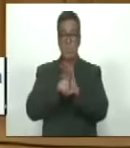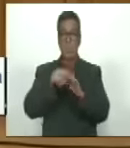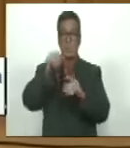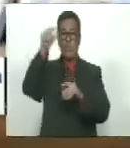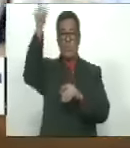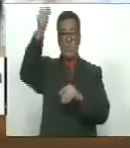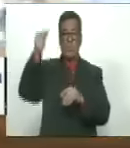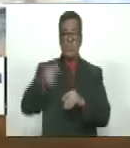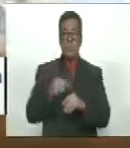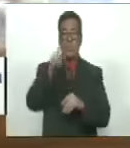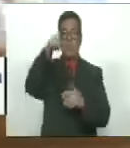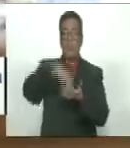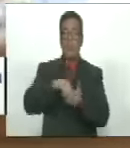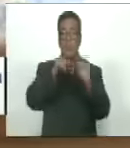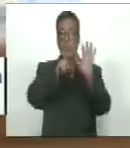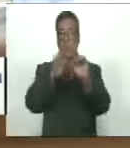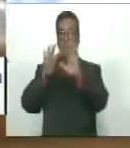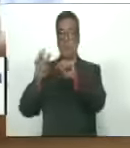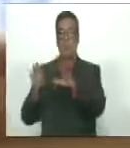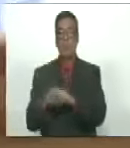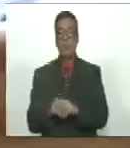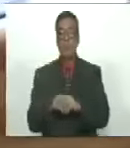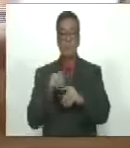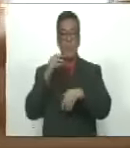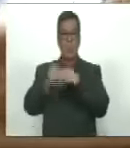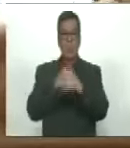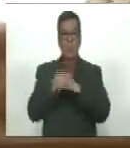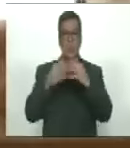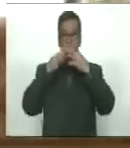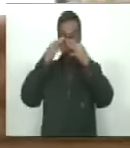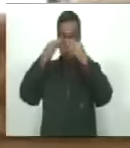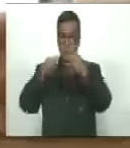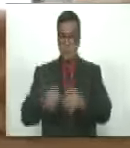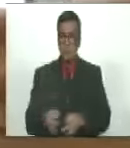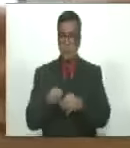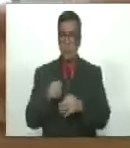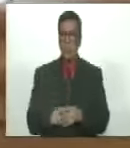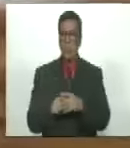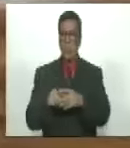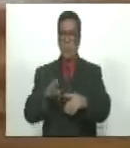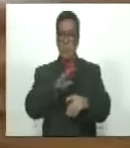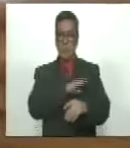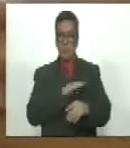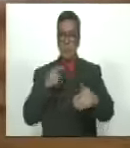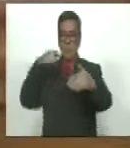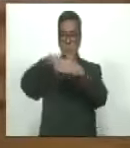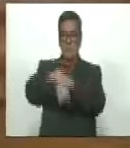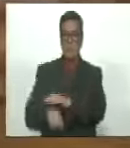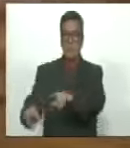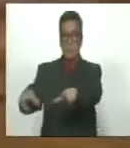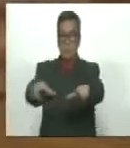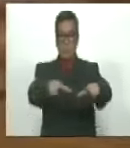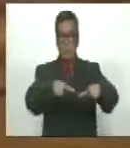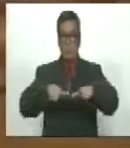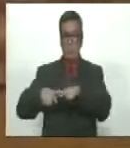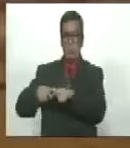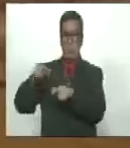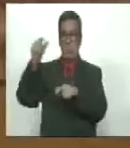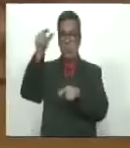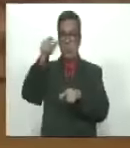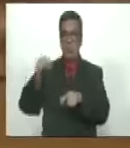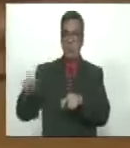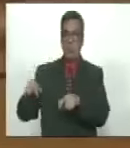de 1899, con el propósito de asegurar la soberanía y la integridad territorial de la